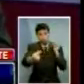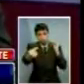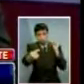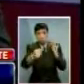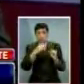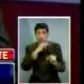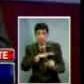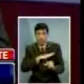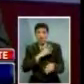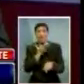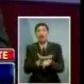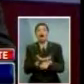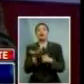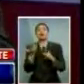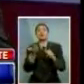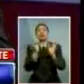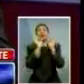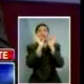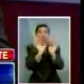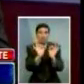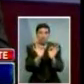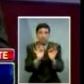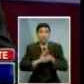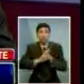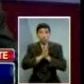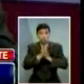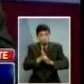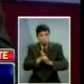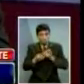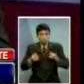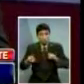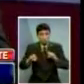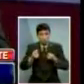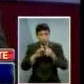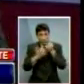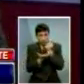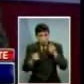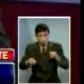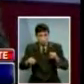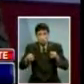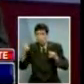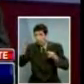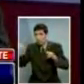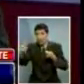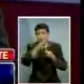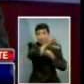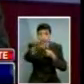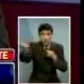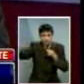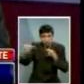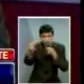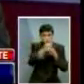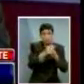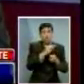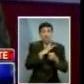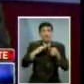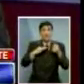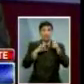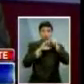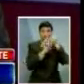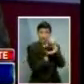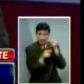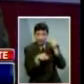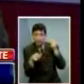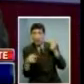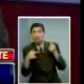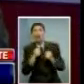por vía sectorial. Todos los recursos sectoriales que hemos logrado conseguir con el Ministro de Hacienda y que en el pasado no